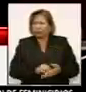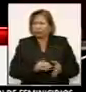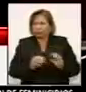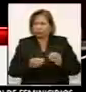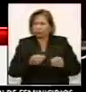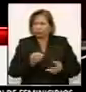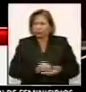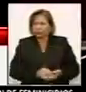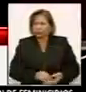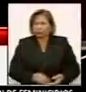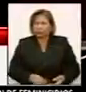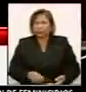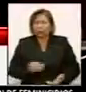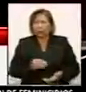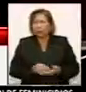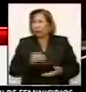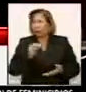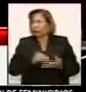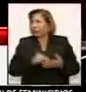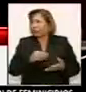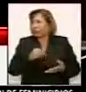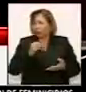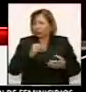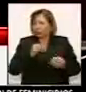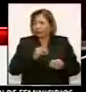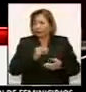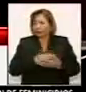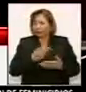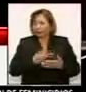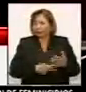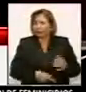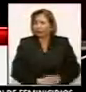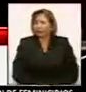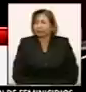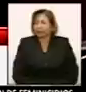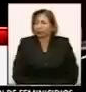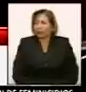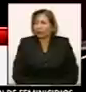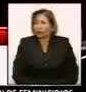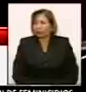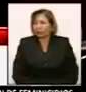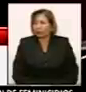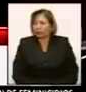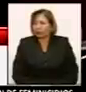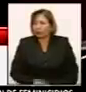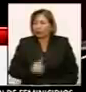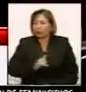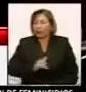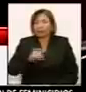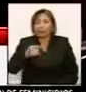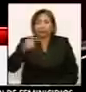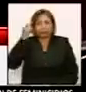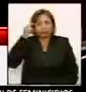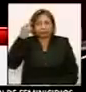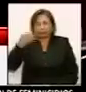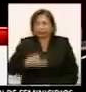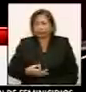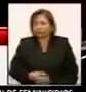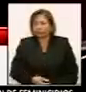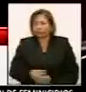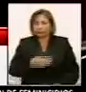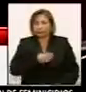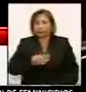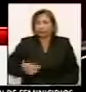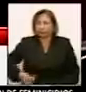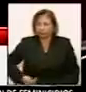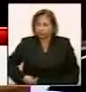Ese es el sustento de estar acá permanentemente en los medios de comunicación, porque son caseritos para la mentira. Yo creo, y todos,